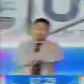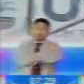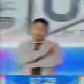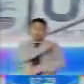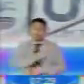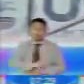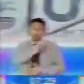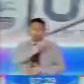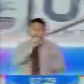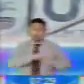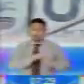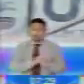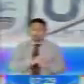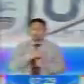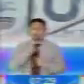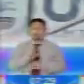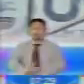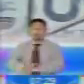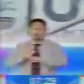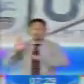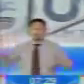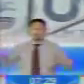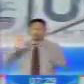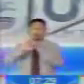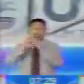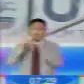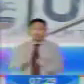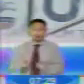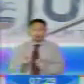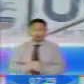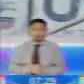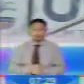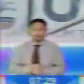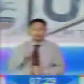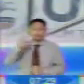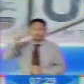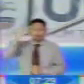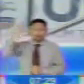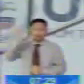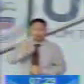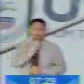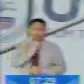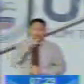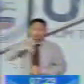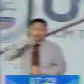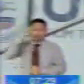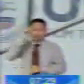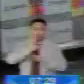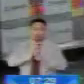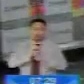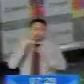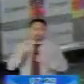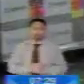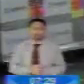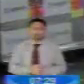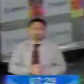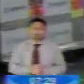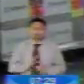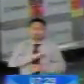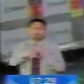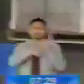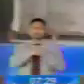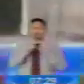julio y que es parte de un compromiso de cooperación humanitaria del gobierno de Estados Unidos al gobierno de Ecuador. A todo esto